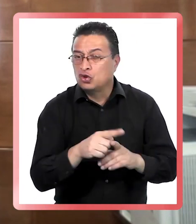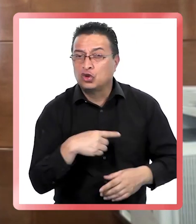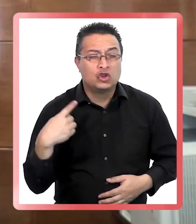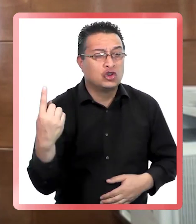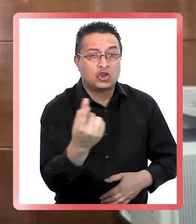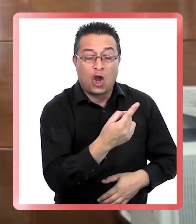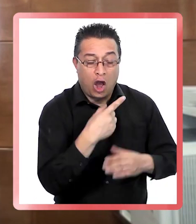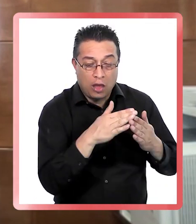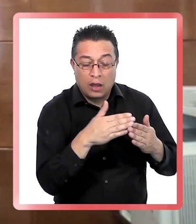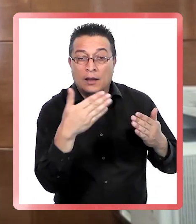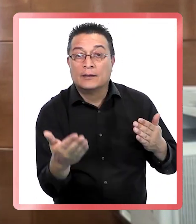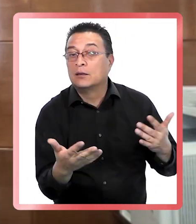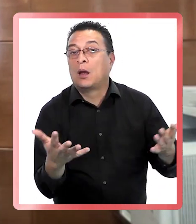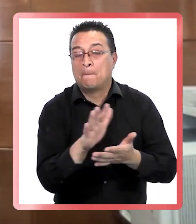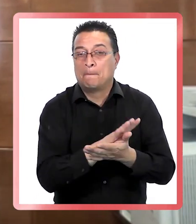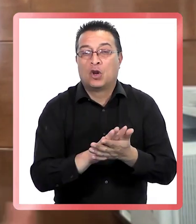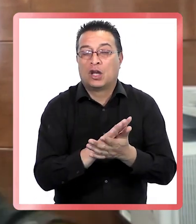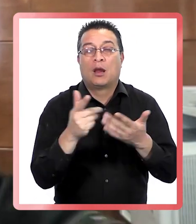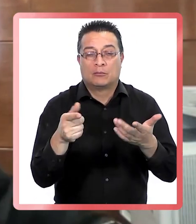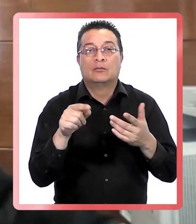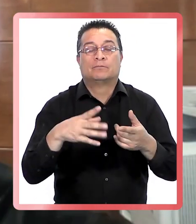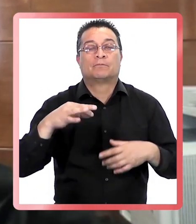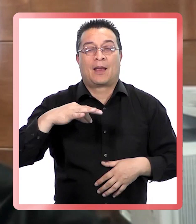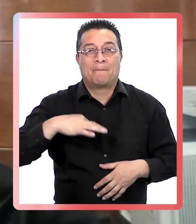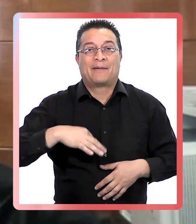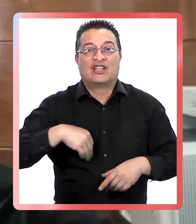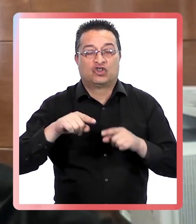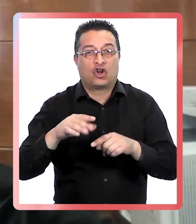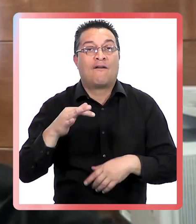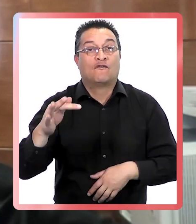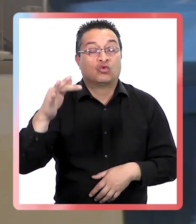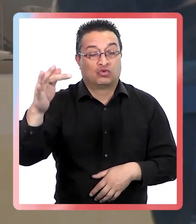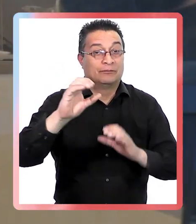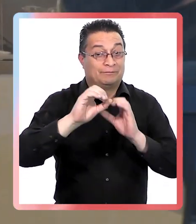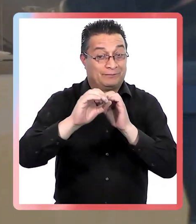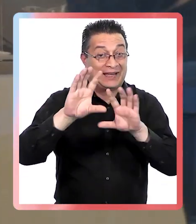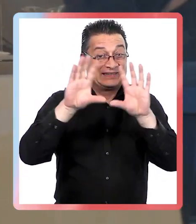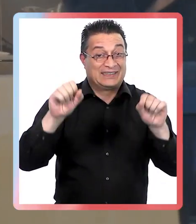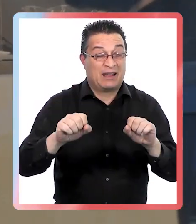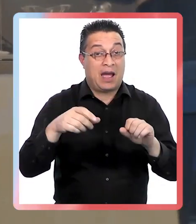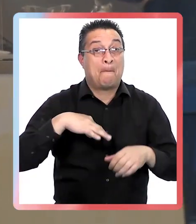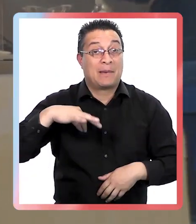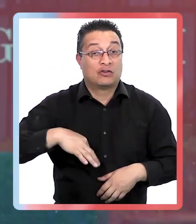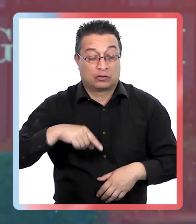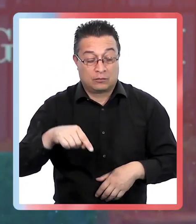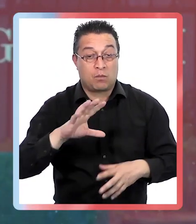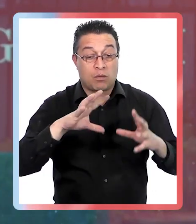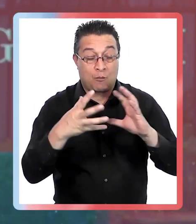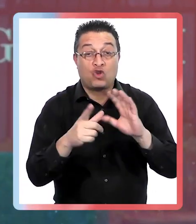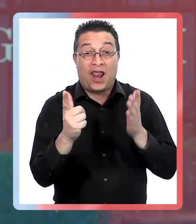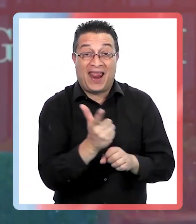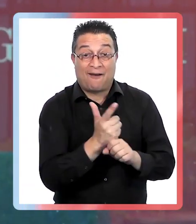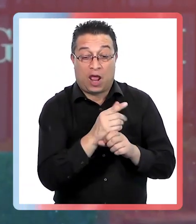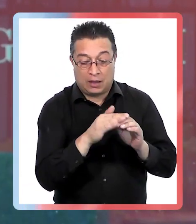después todo esto redunda, por ejemplo, en las trayectorias previsionales de las personas. Tú sabes que nuestro sistema previsional es un reflejo de lo que ocurre en el